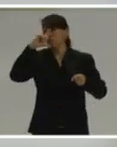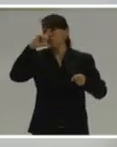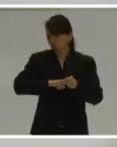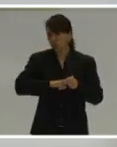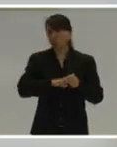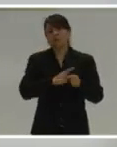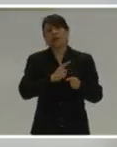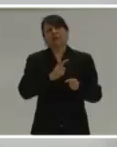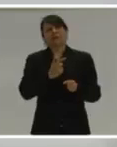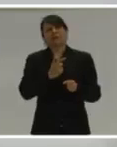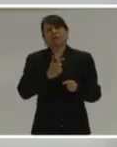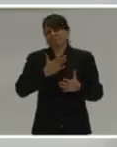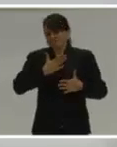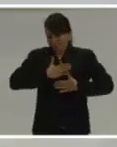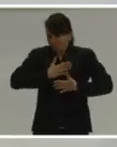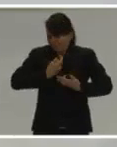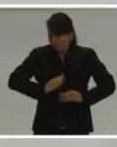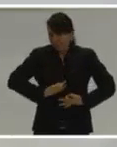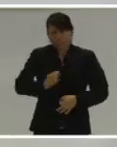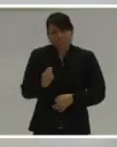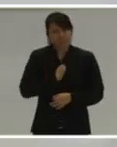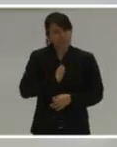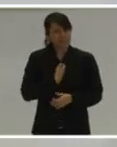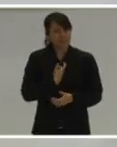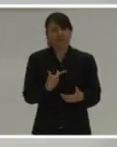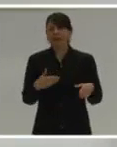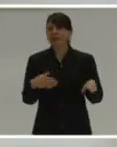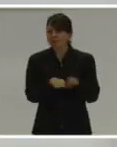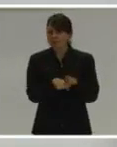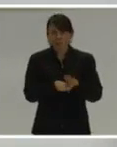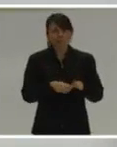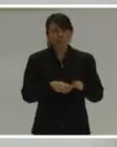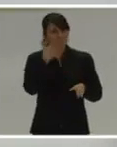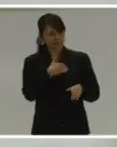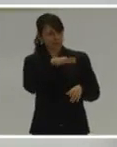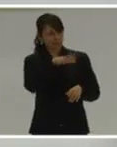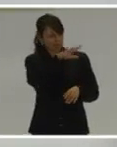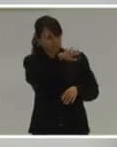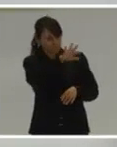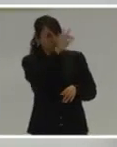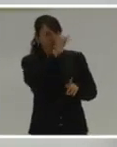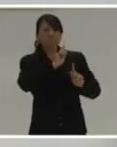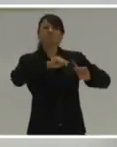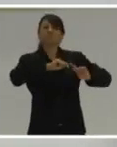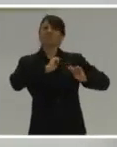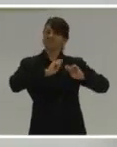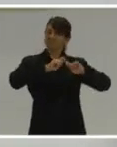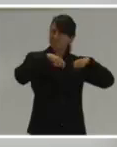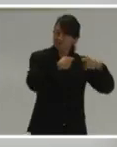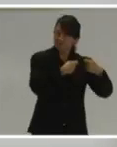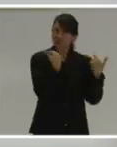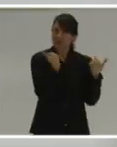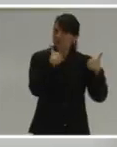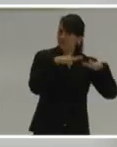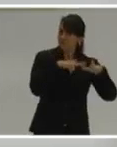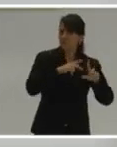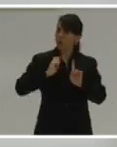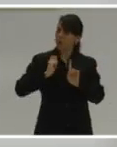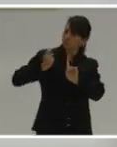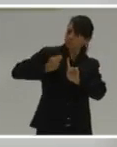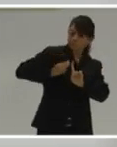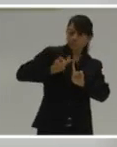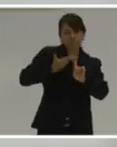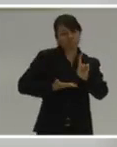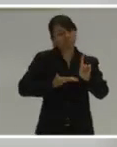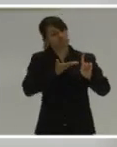propios de representación, de asignación, de designación, tiene que ver en base a sus normas